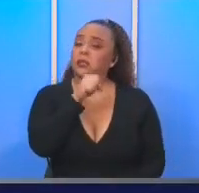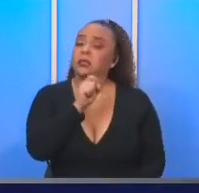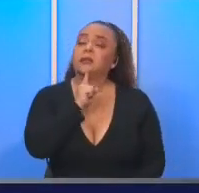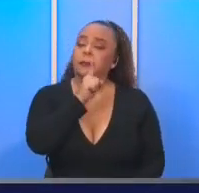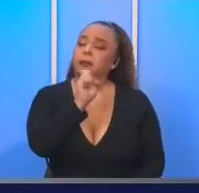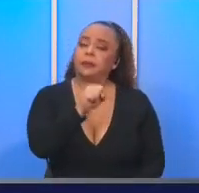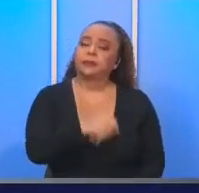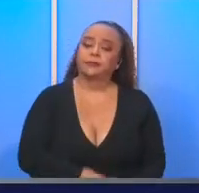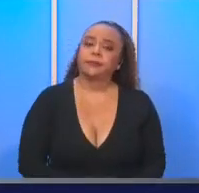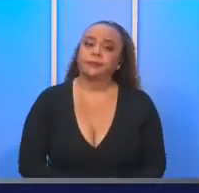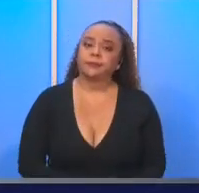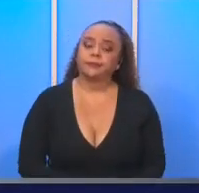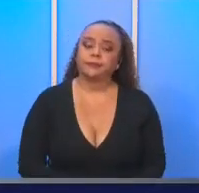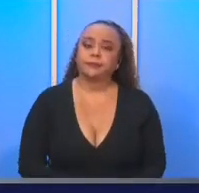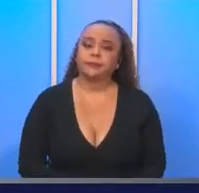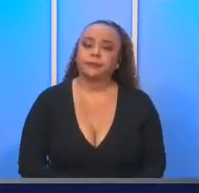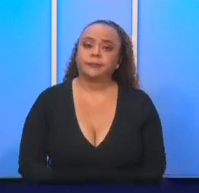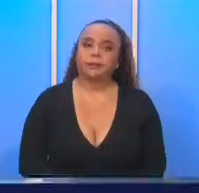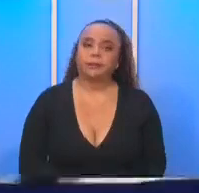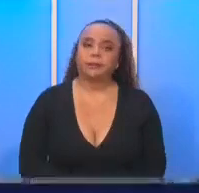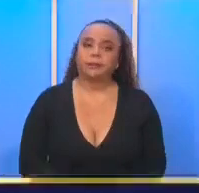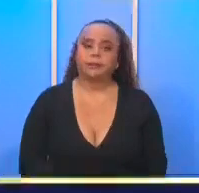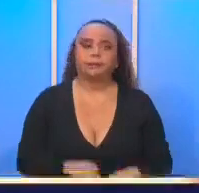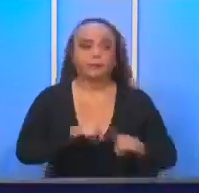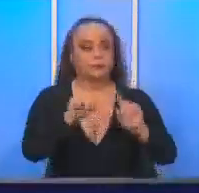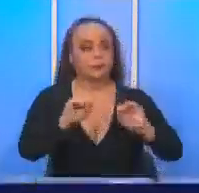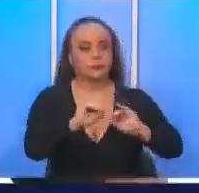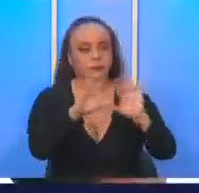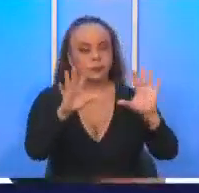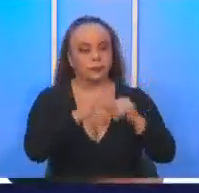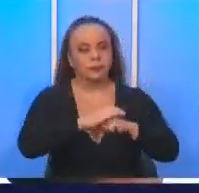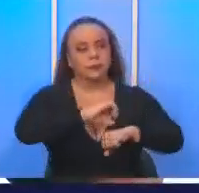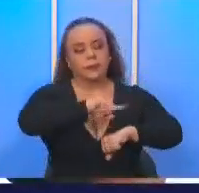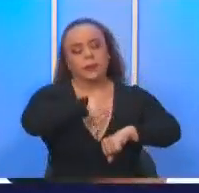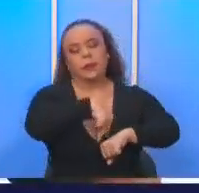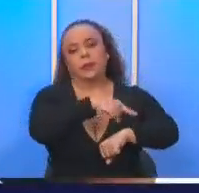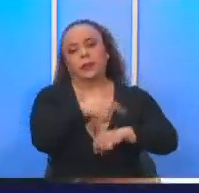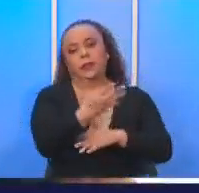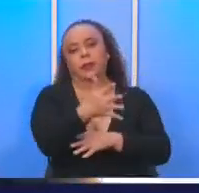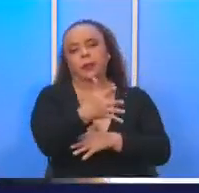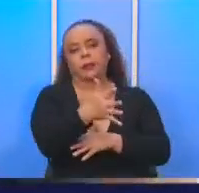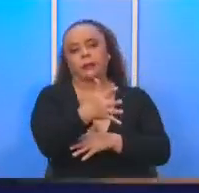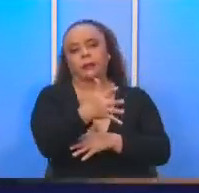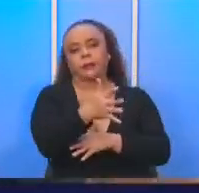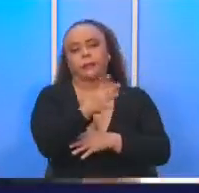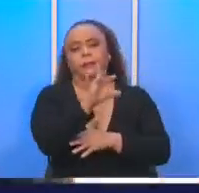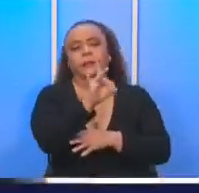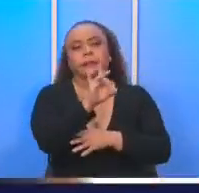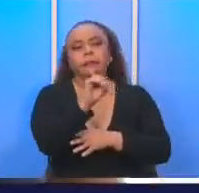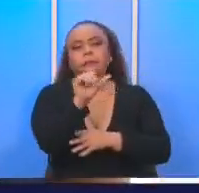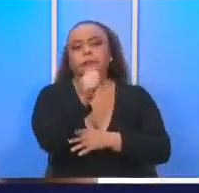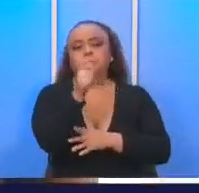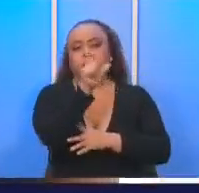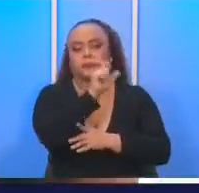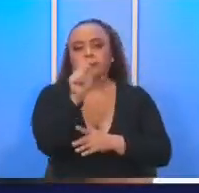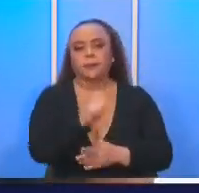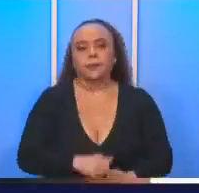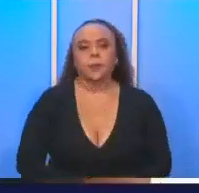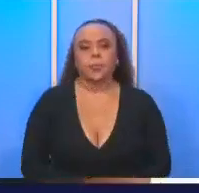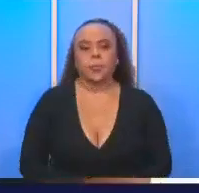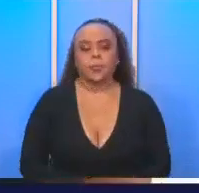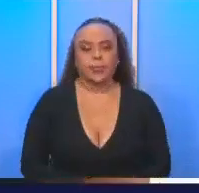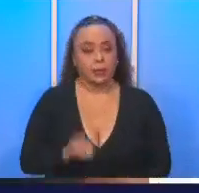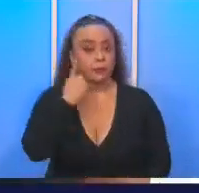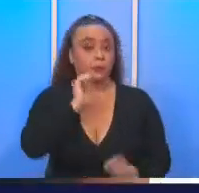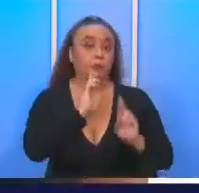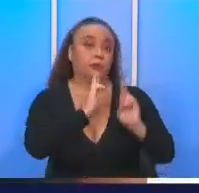realmente fue difícil. Pero, claro, duró como 8 o 10 meses para